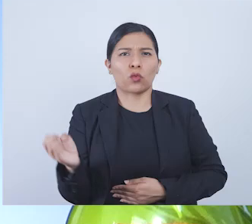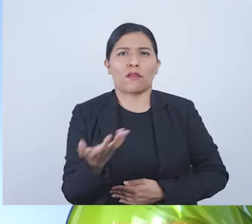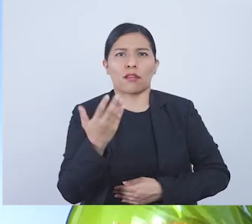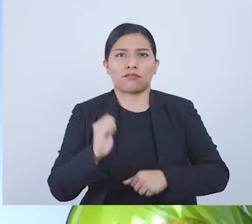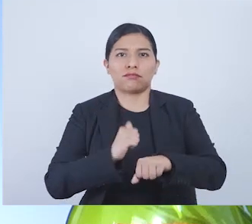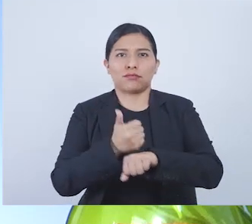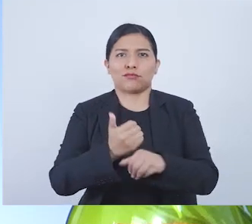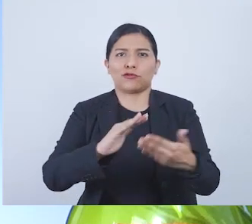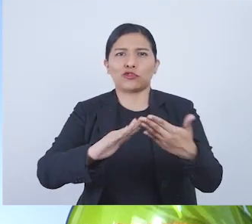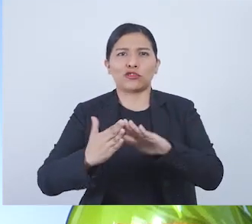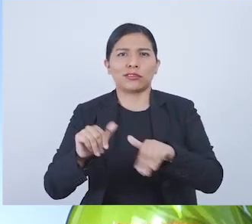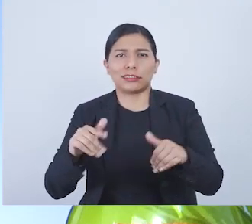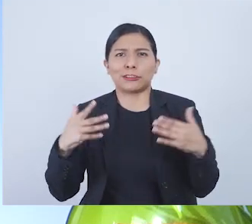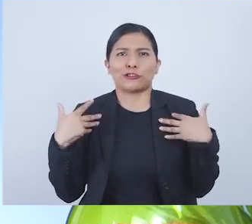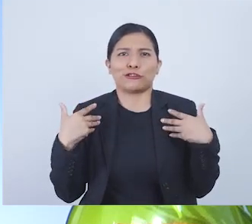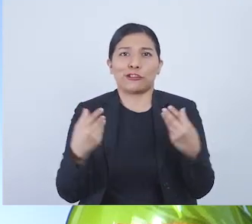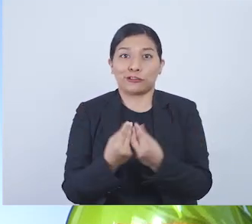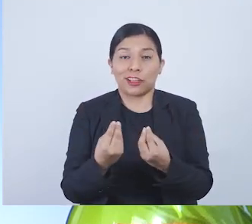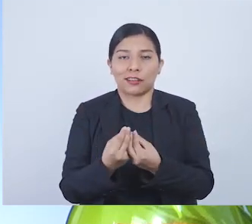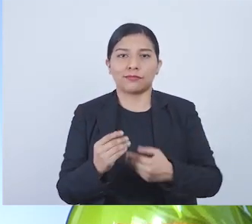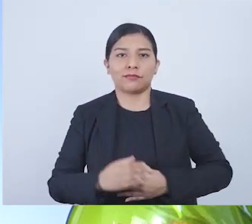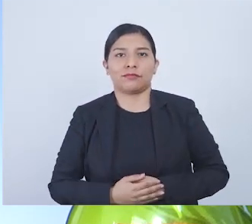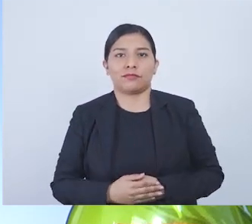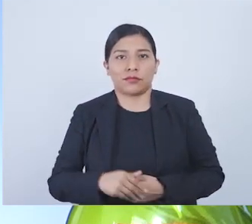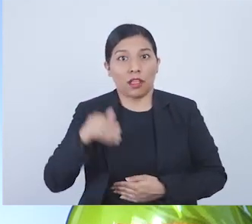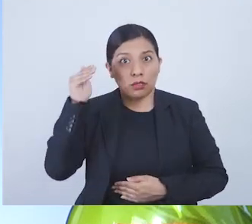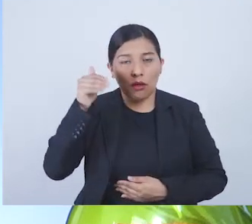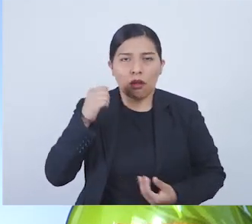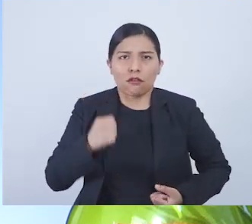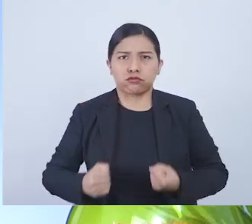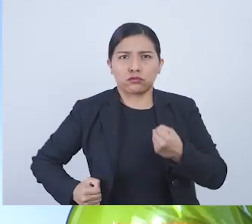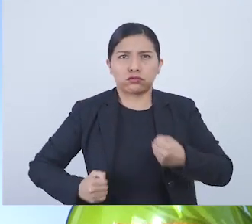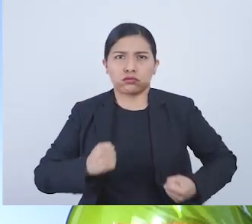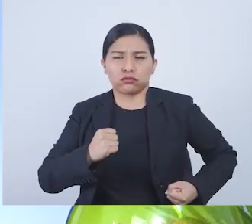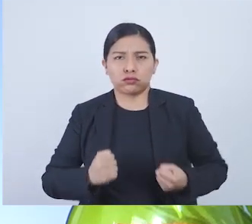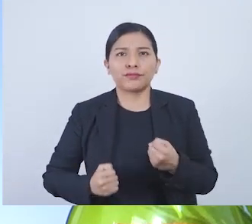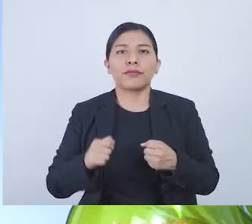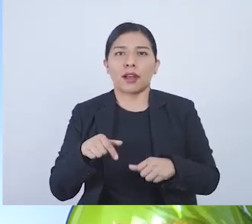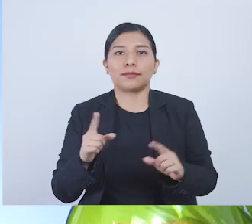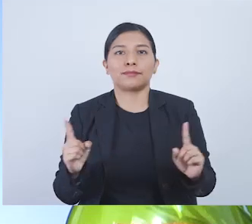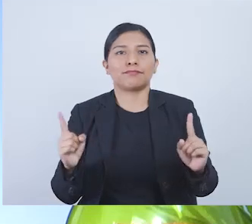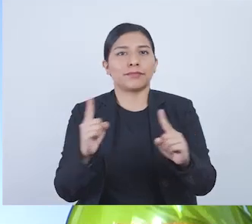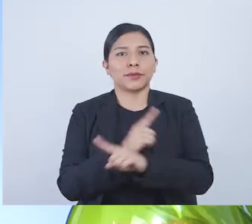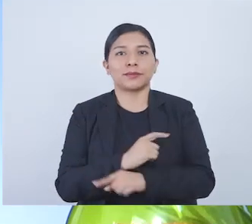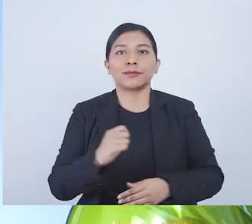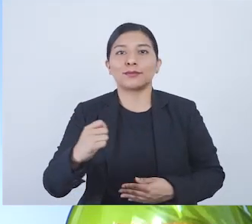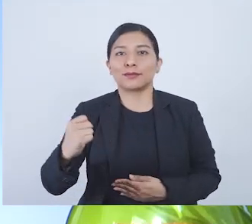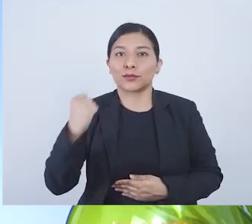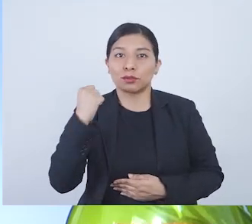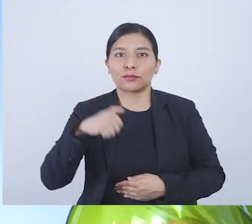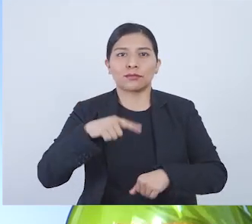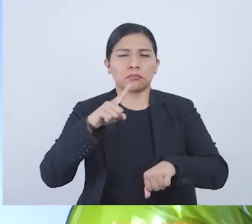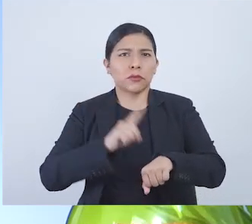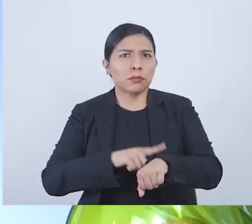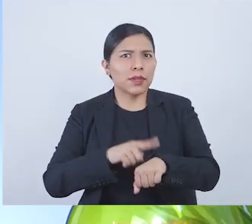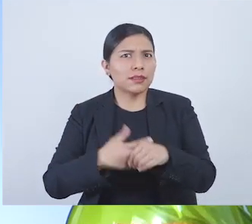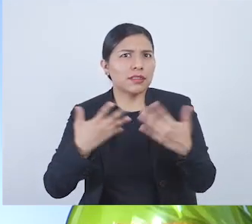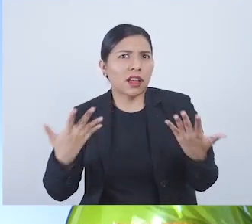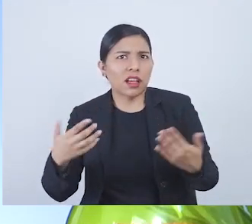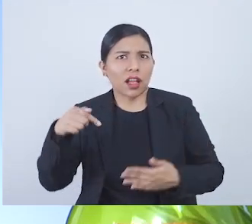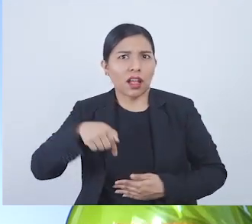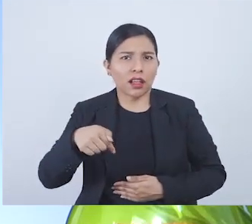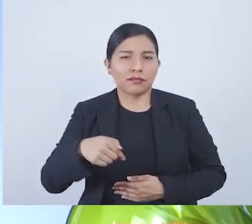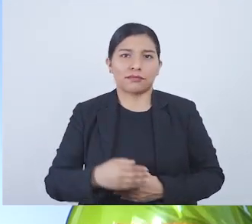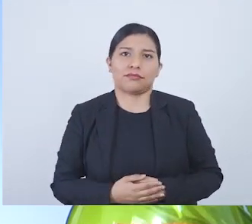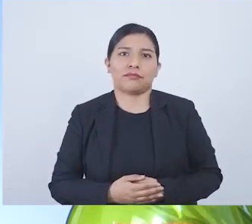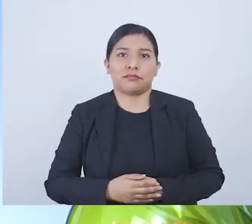ciudadanía. Sin duda, la educación física se convierte en una vertiente vital en un momento particular como el que el